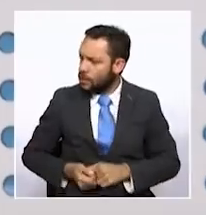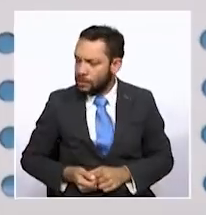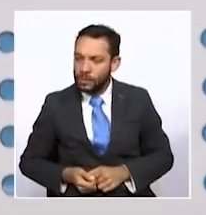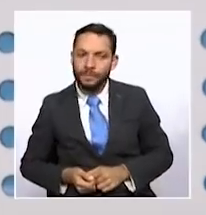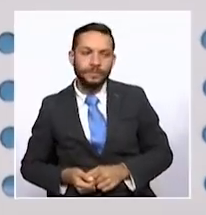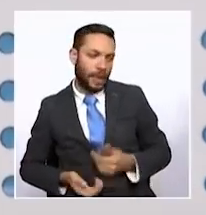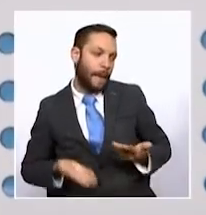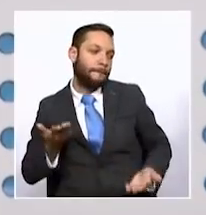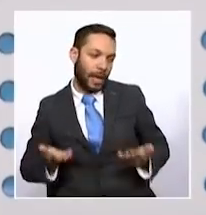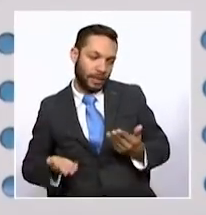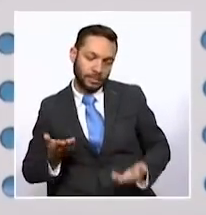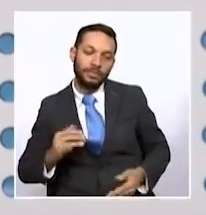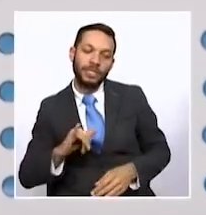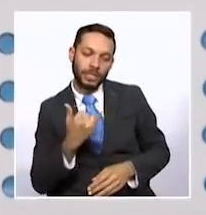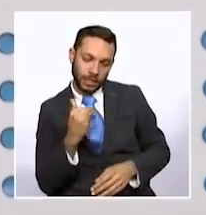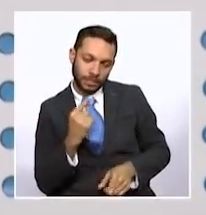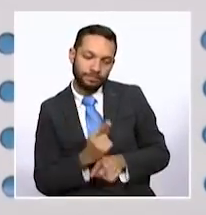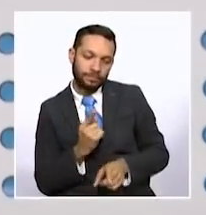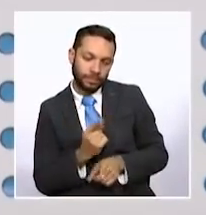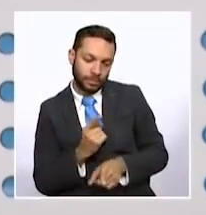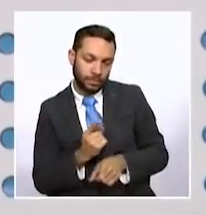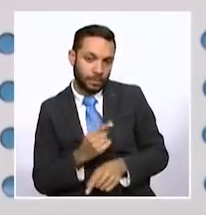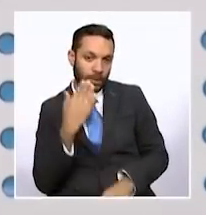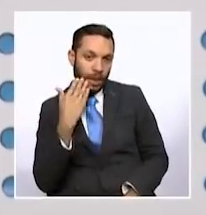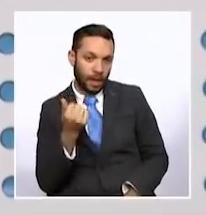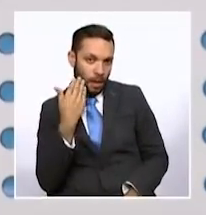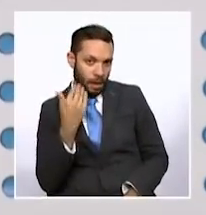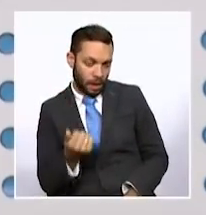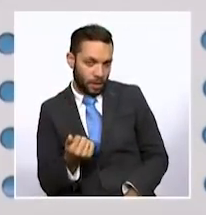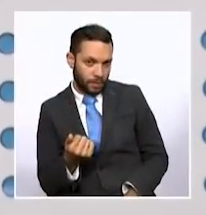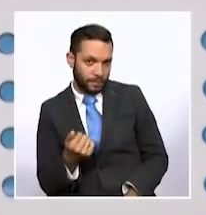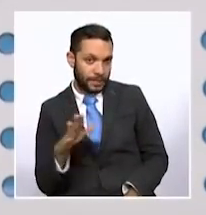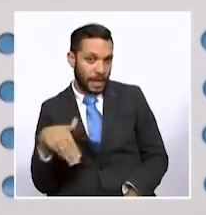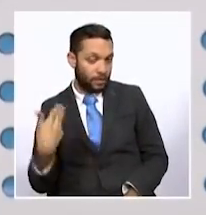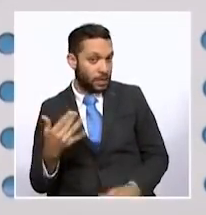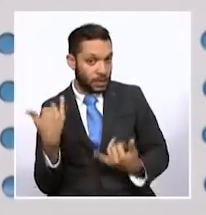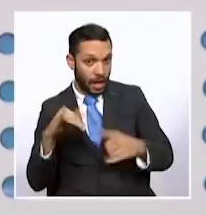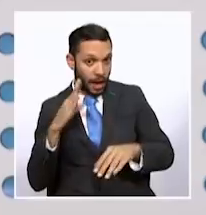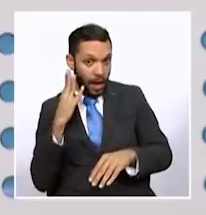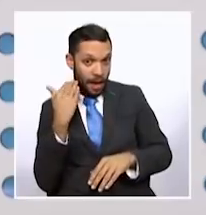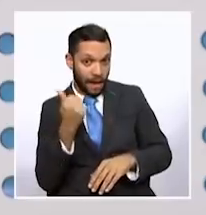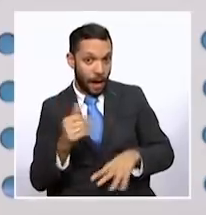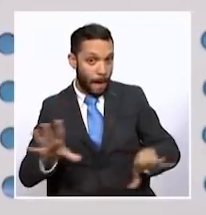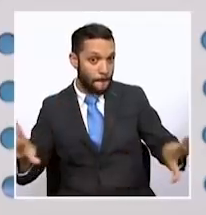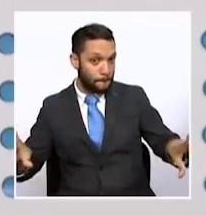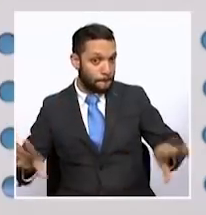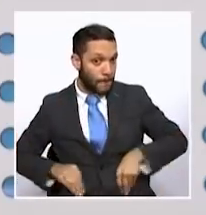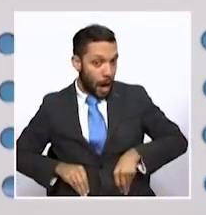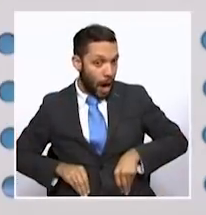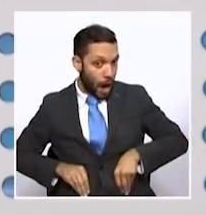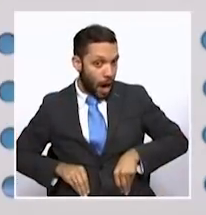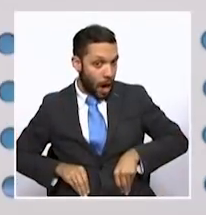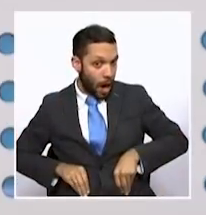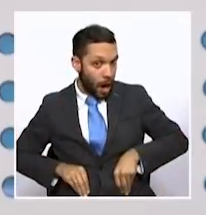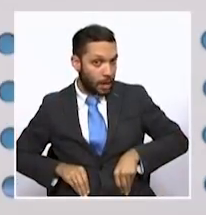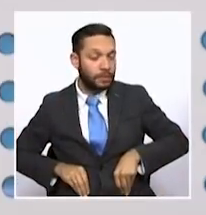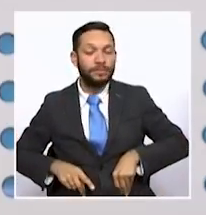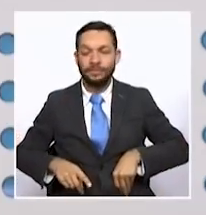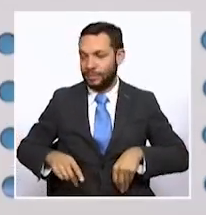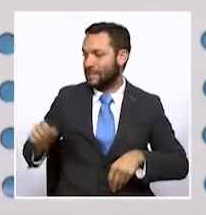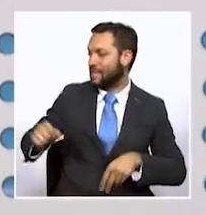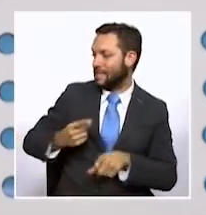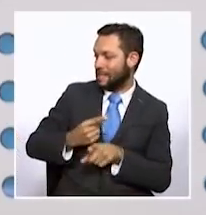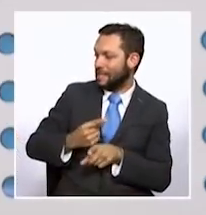masa ósea. Y digamos, después de las mujeres principalmente, después de la menopausia, cuando empiezan a perder, Eso quería exactamente. saber, porque es que